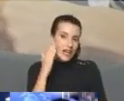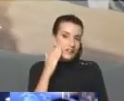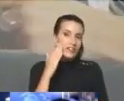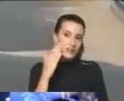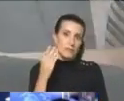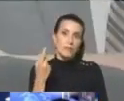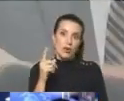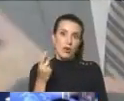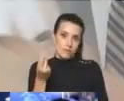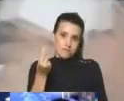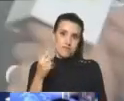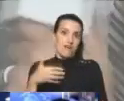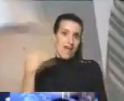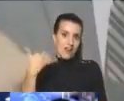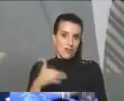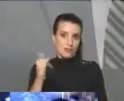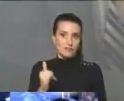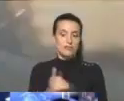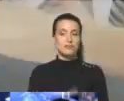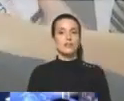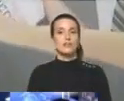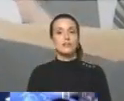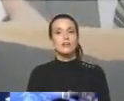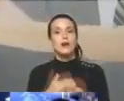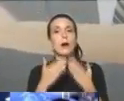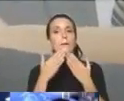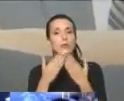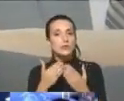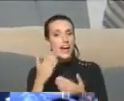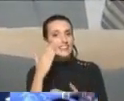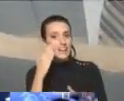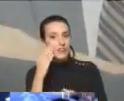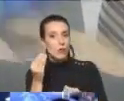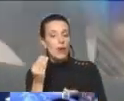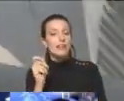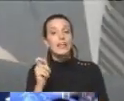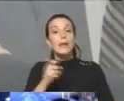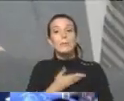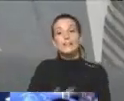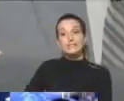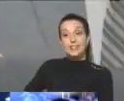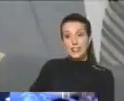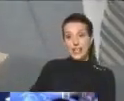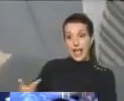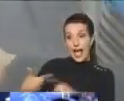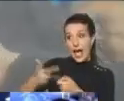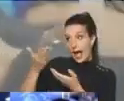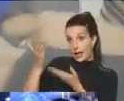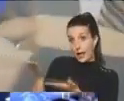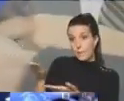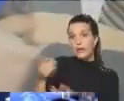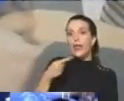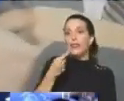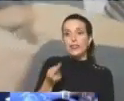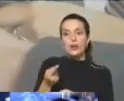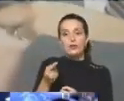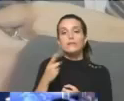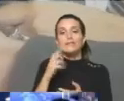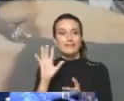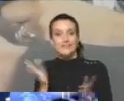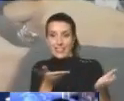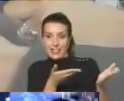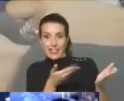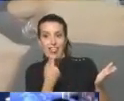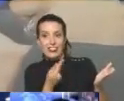para la empresa estaba entre el roble el presidente de ancap lo dijo varias veces esto es una para una refinería